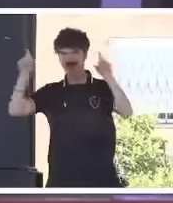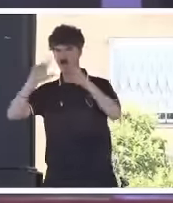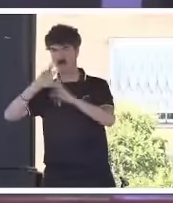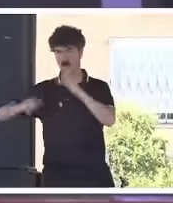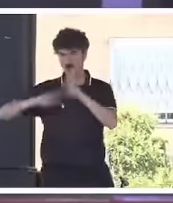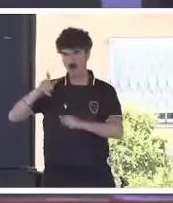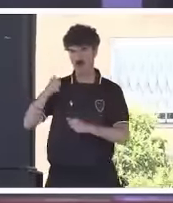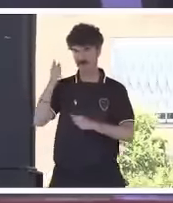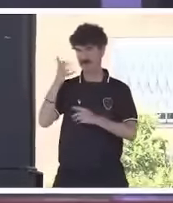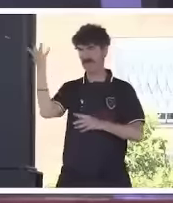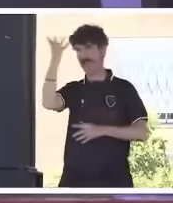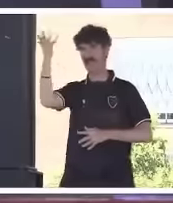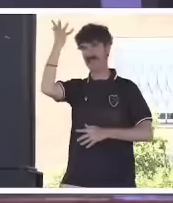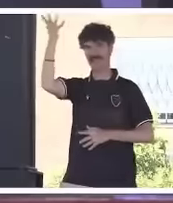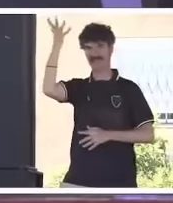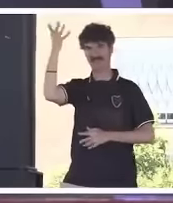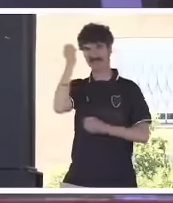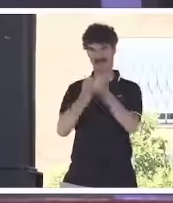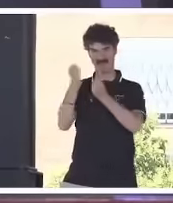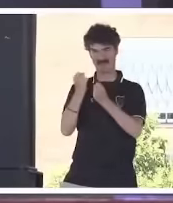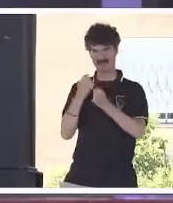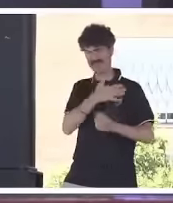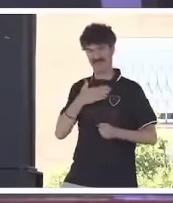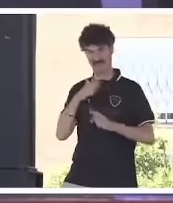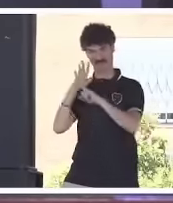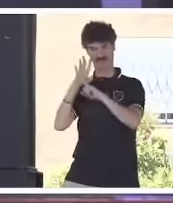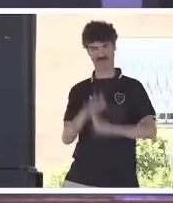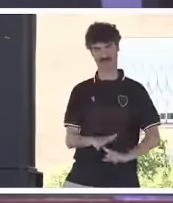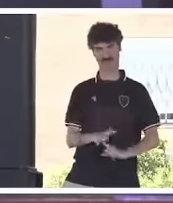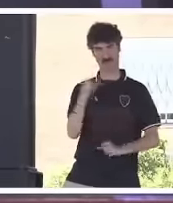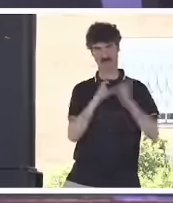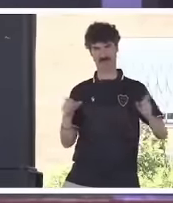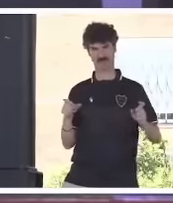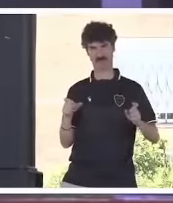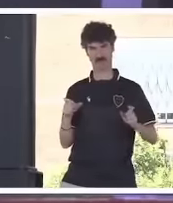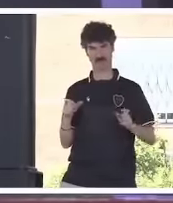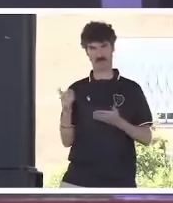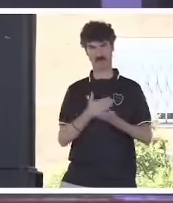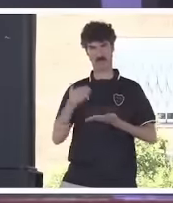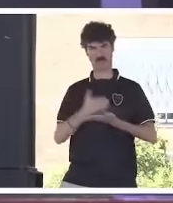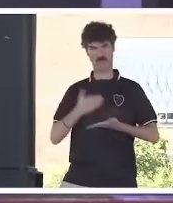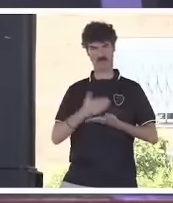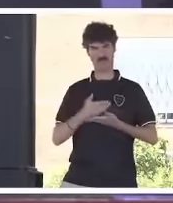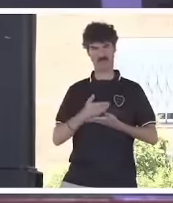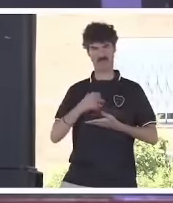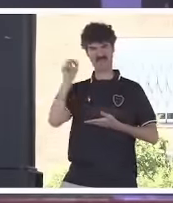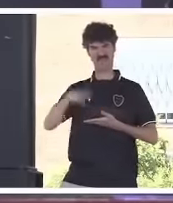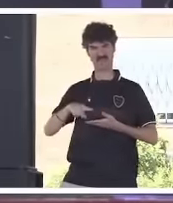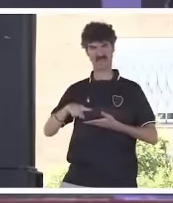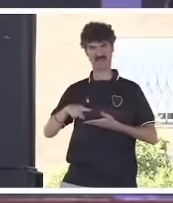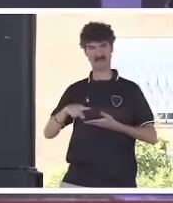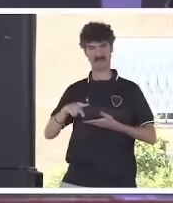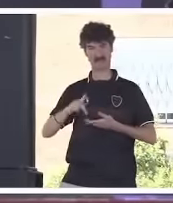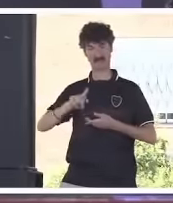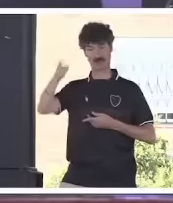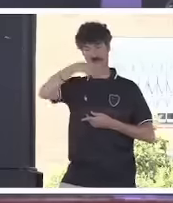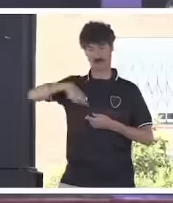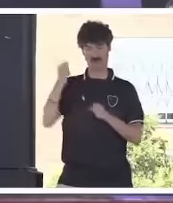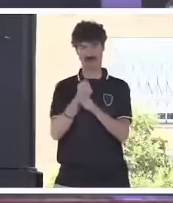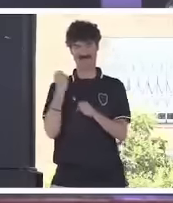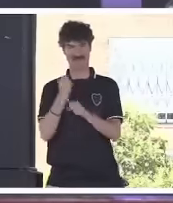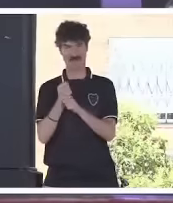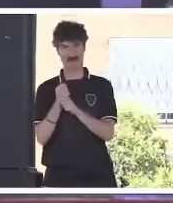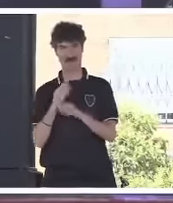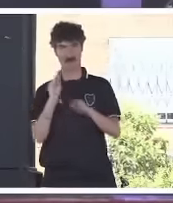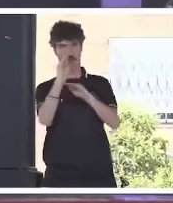élites económicas que quieren exprimir a la gente, frente a esos beneficios que salieron directamente de los bolsillos de la clase trabajadora